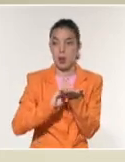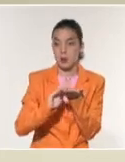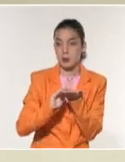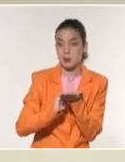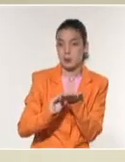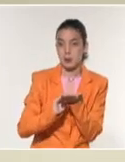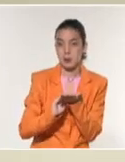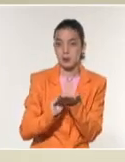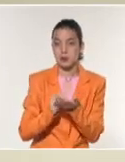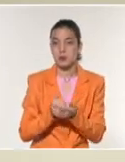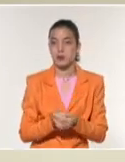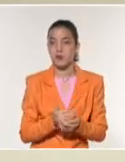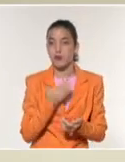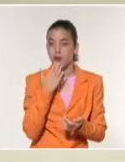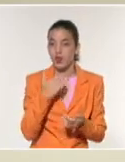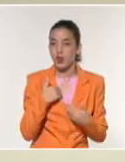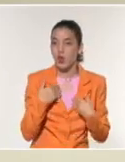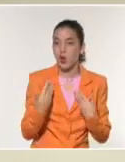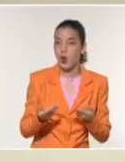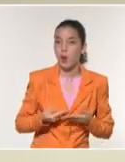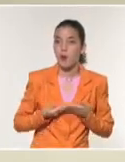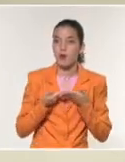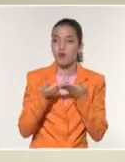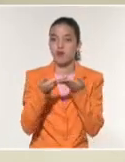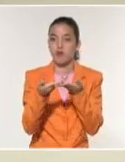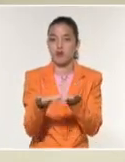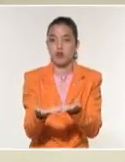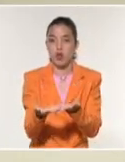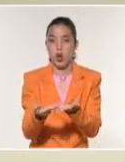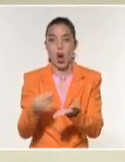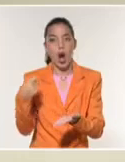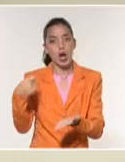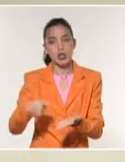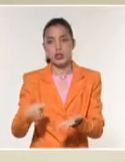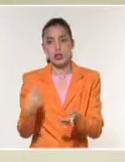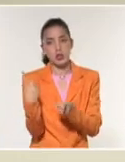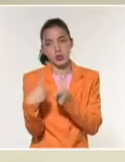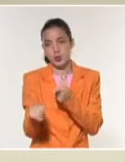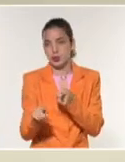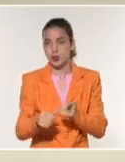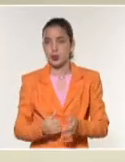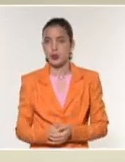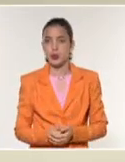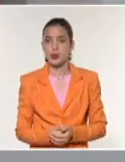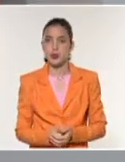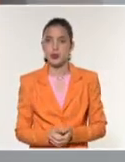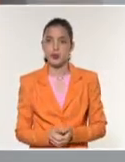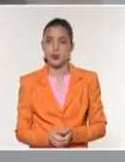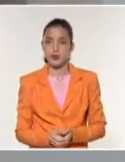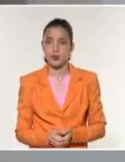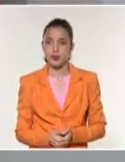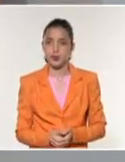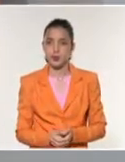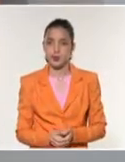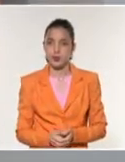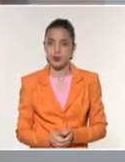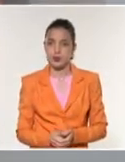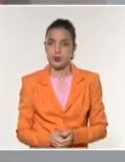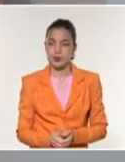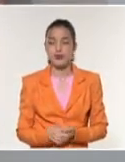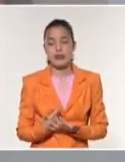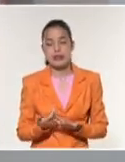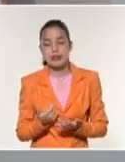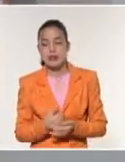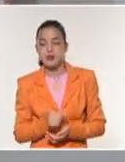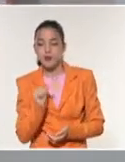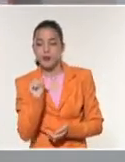accesorias, cómo puede incurrir en un nuevo delito que hoy está tipificado también en el Código Penal? Si la persona tiene como sanción